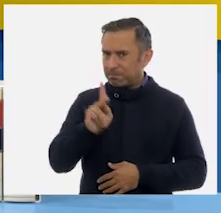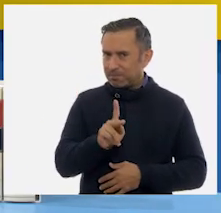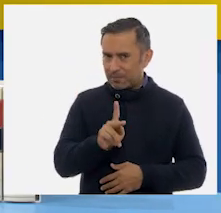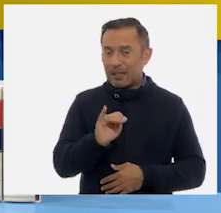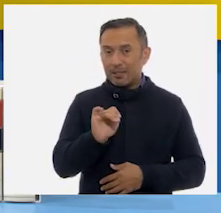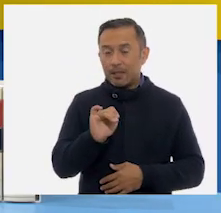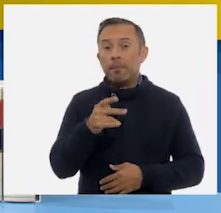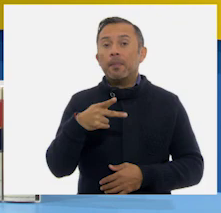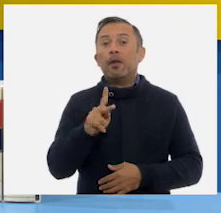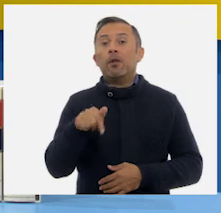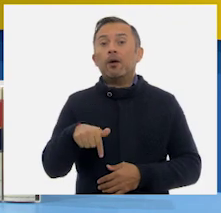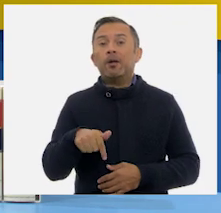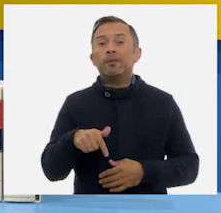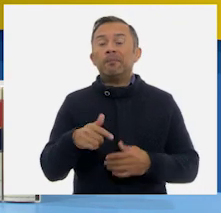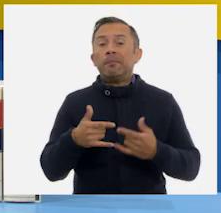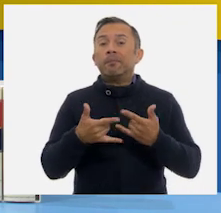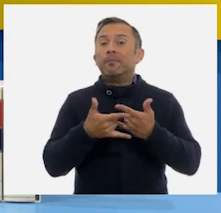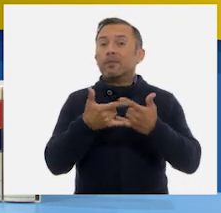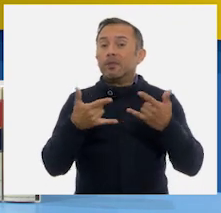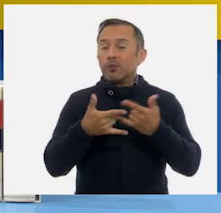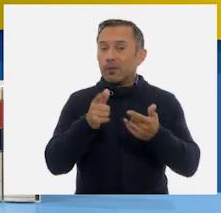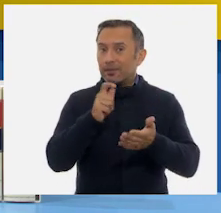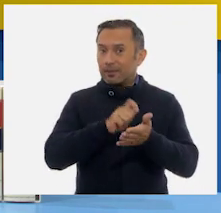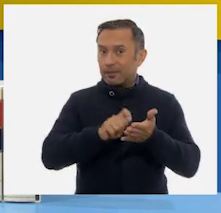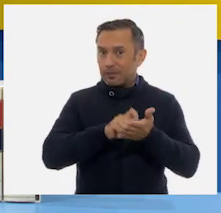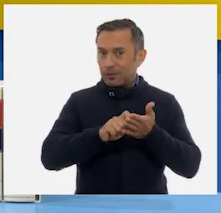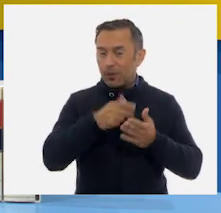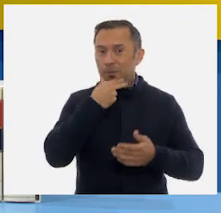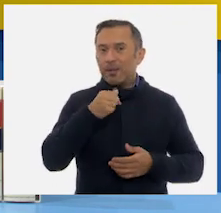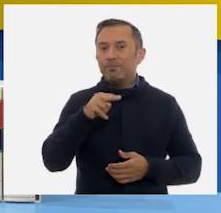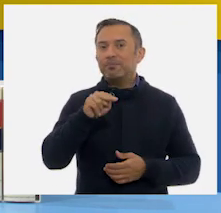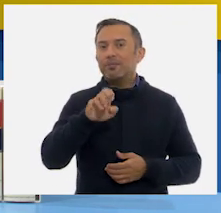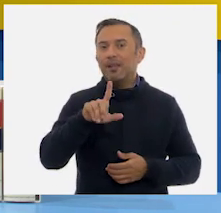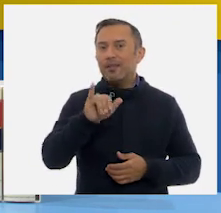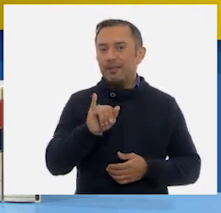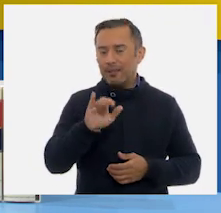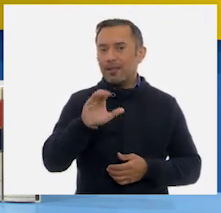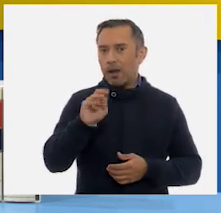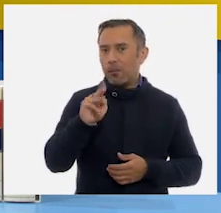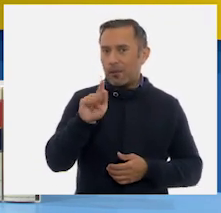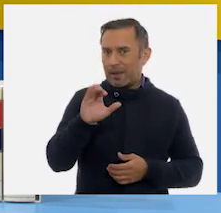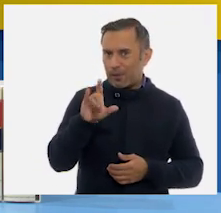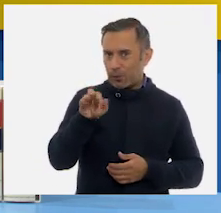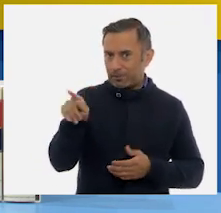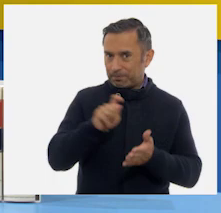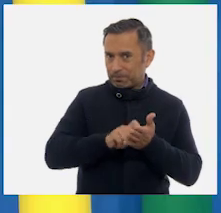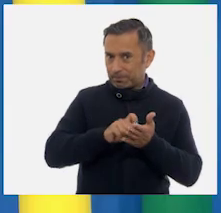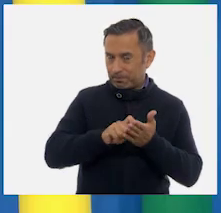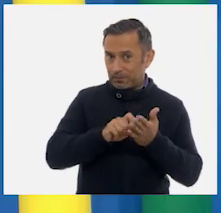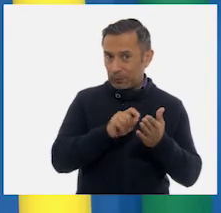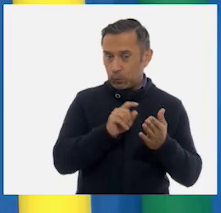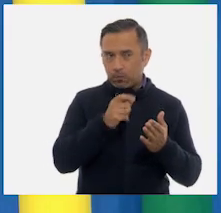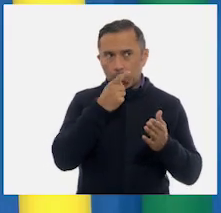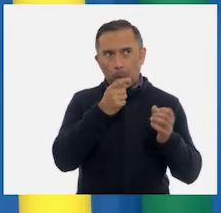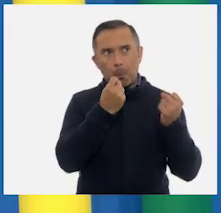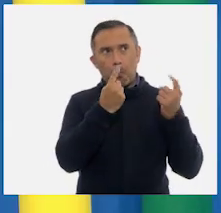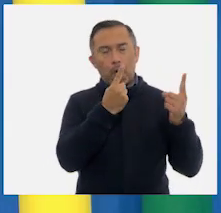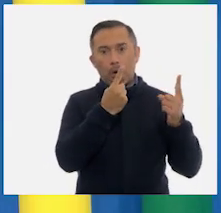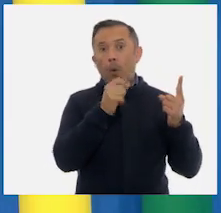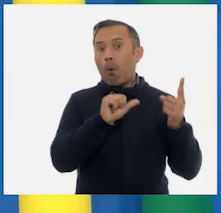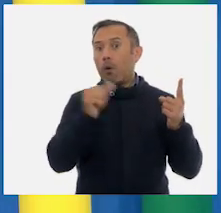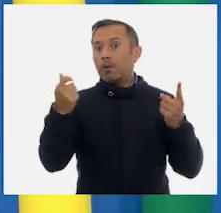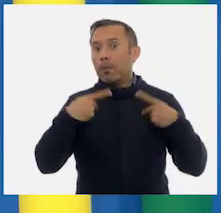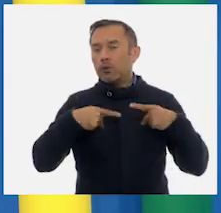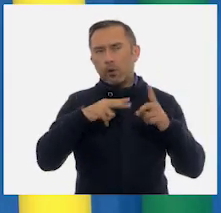se menciona en el relato escrito por Nelly Campobello, también hay quienes lo consideraban un bandido. Sí, de acuerdo con lo que